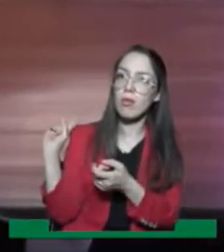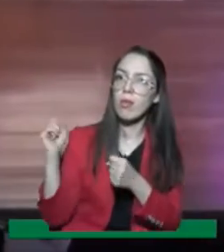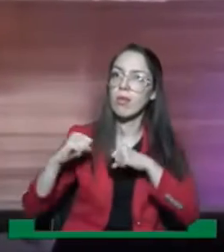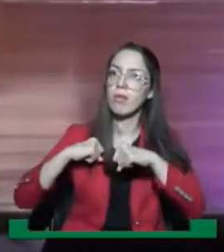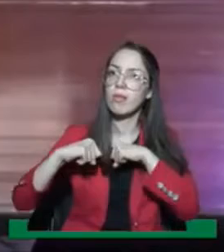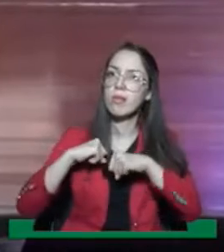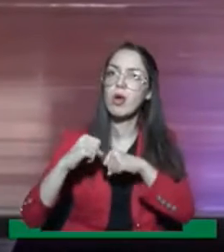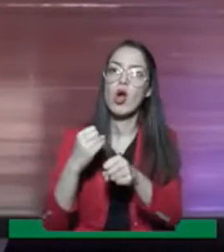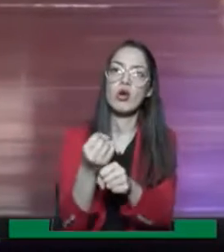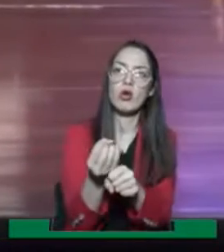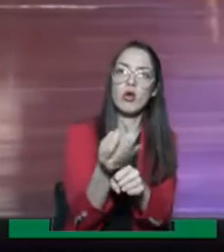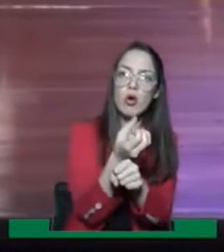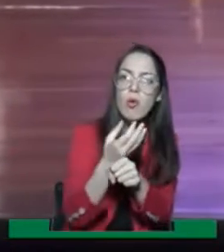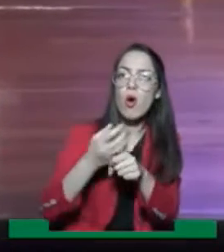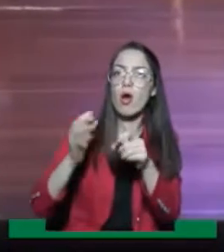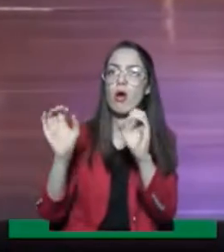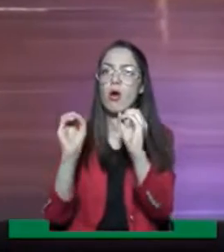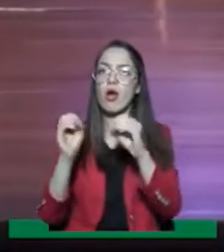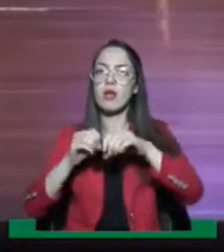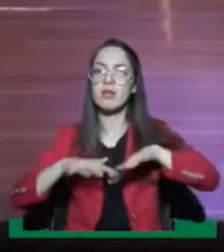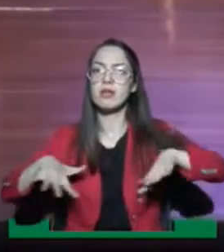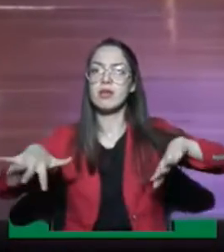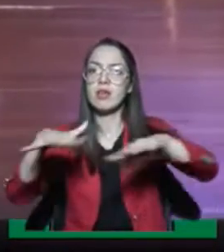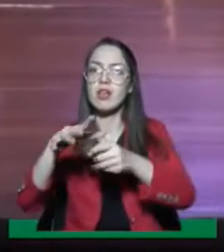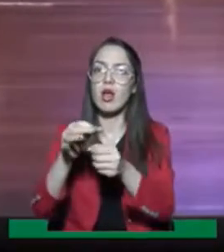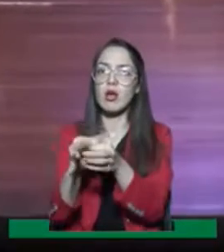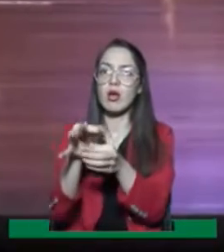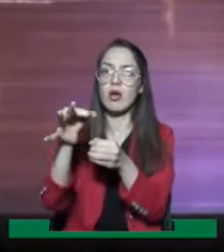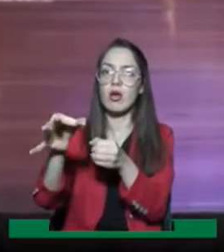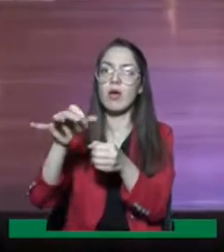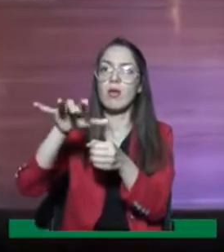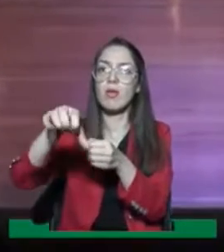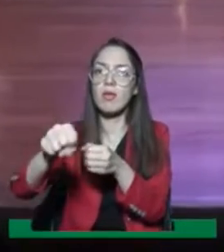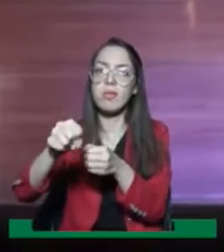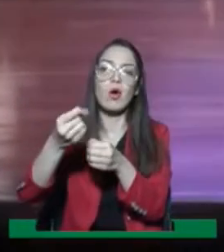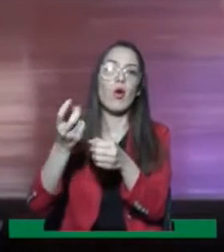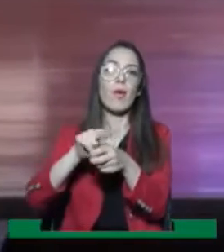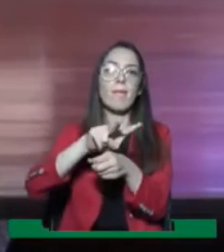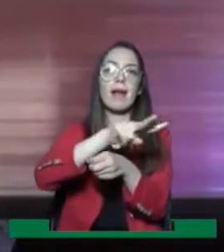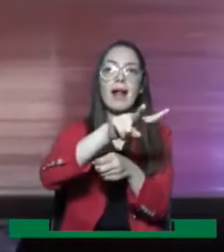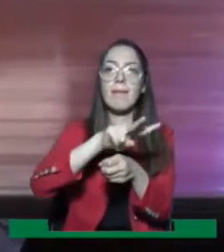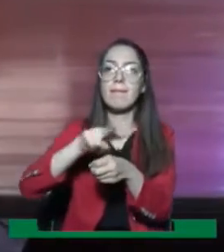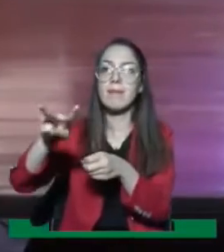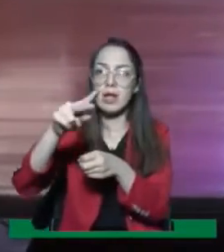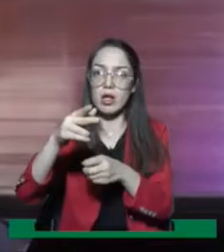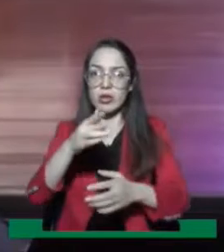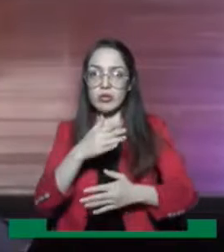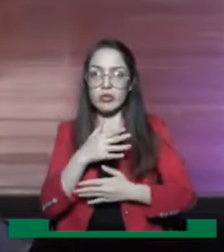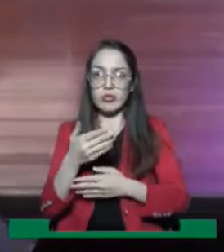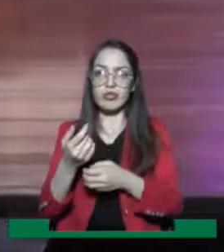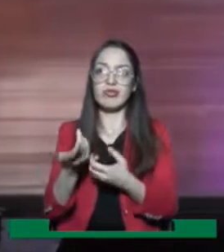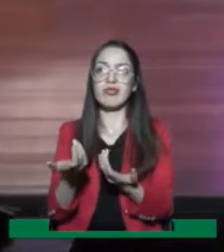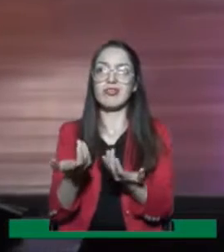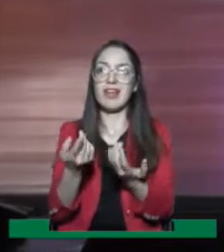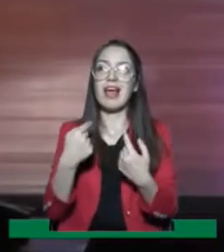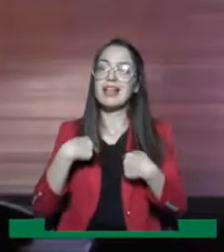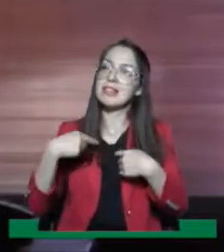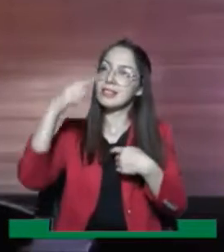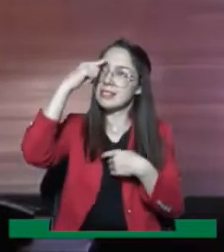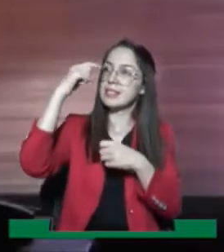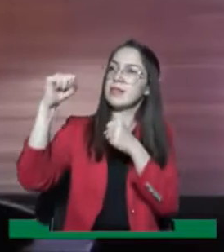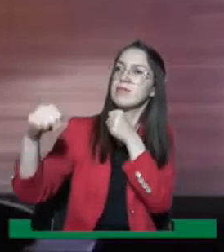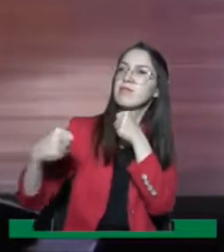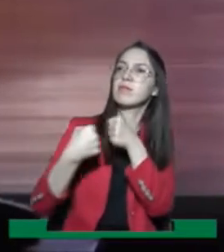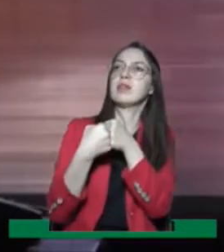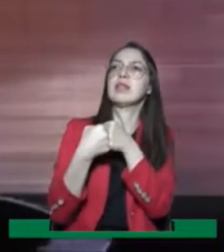las comunas, de los territorios, corregimientos y veredas de nuestras ciudades y de nuestros municipios. Esa gran alianza entonces